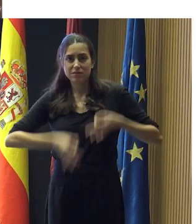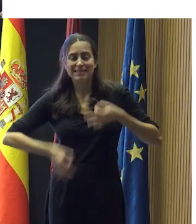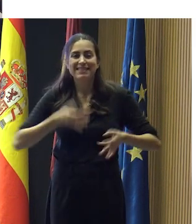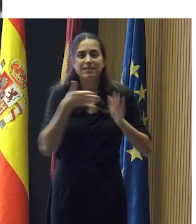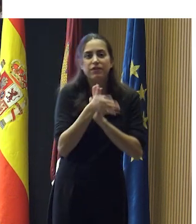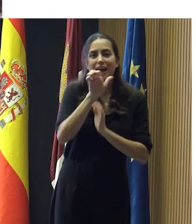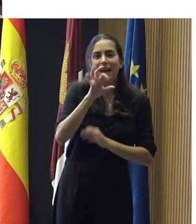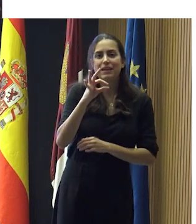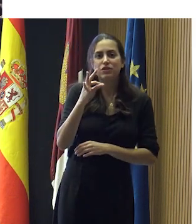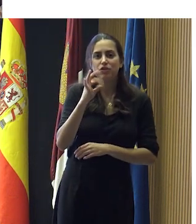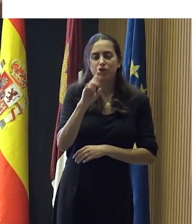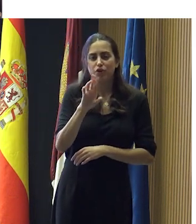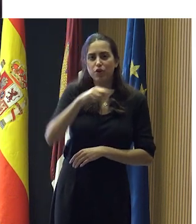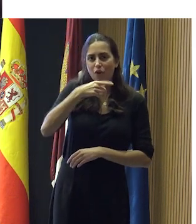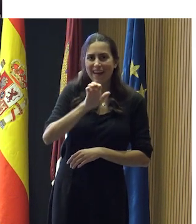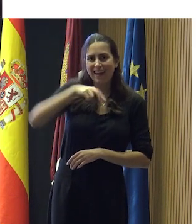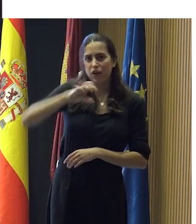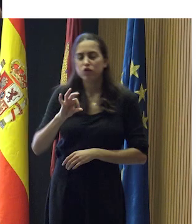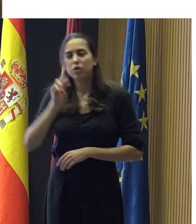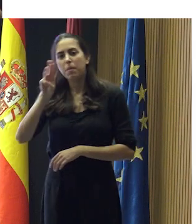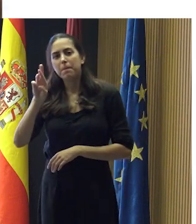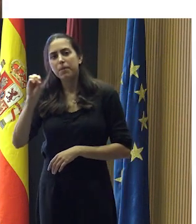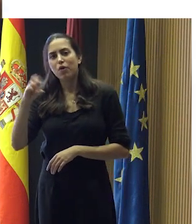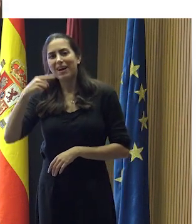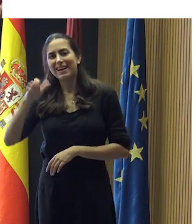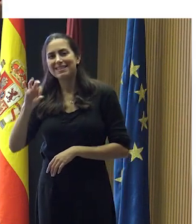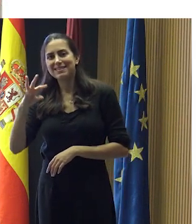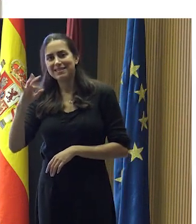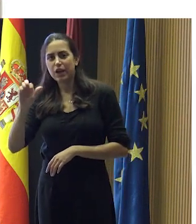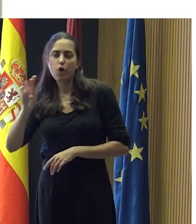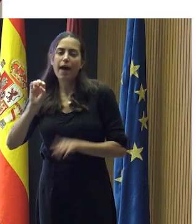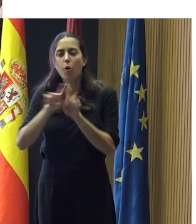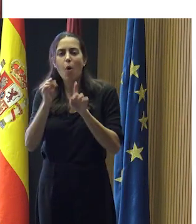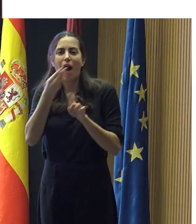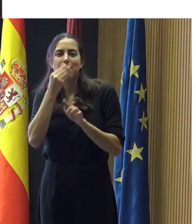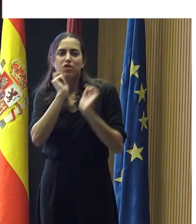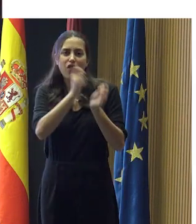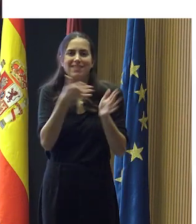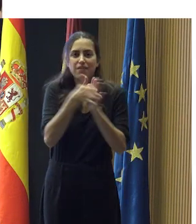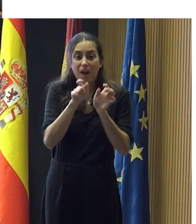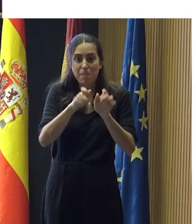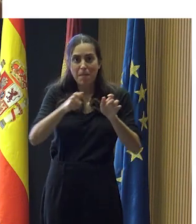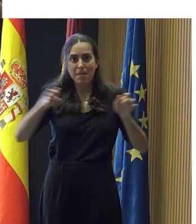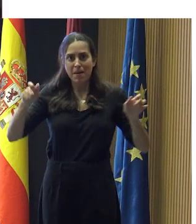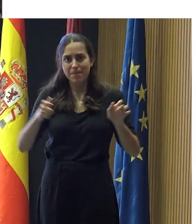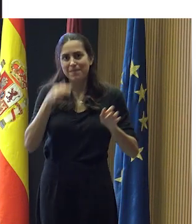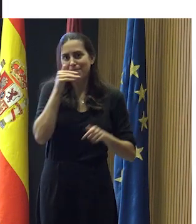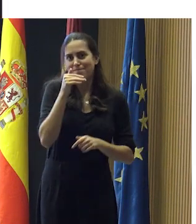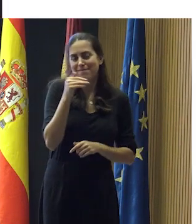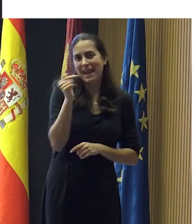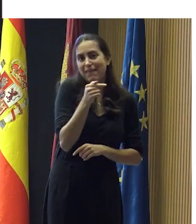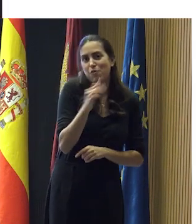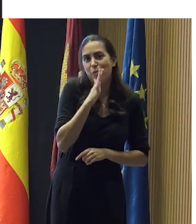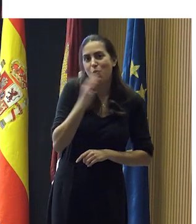los estrógenos de las mujeres y la progesterona pueden alimentar a esos tumores. Eso es muy malo porque, claro, las mujeres